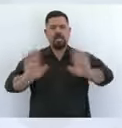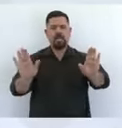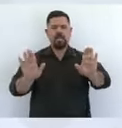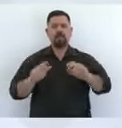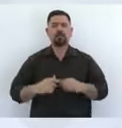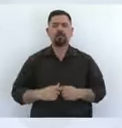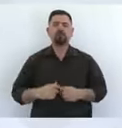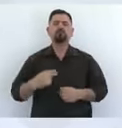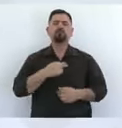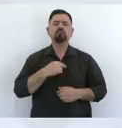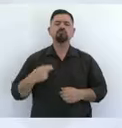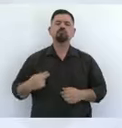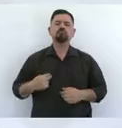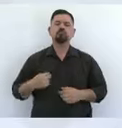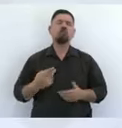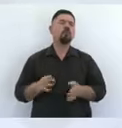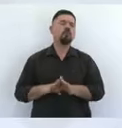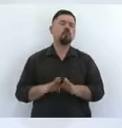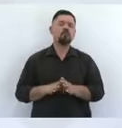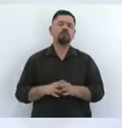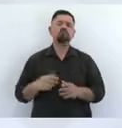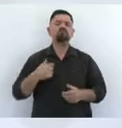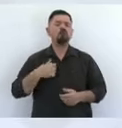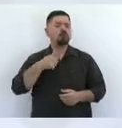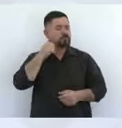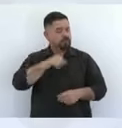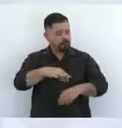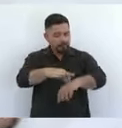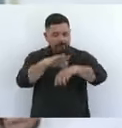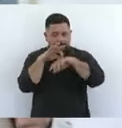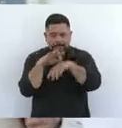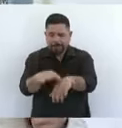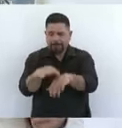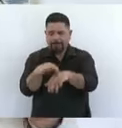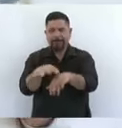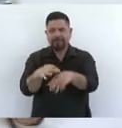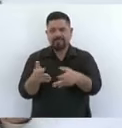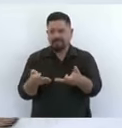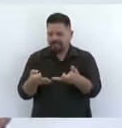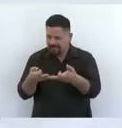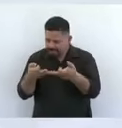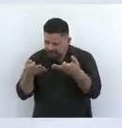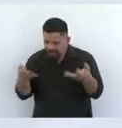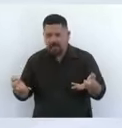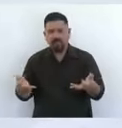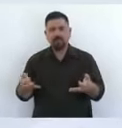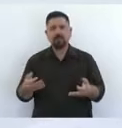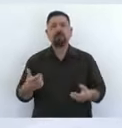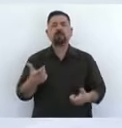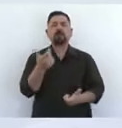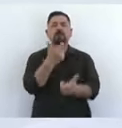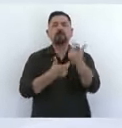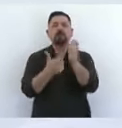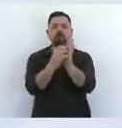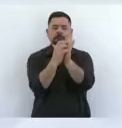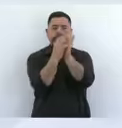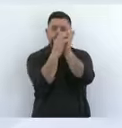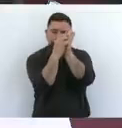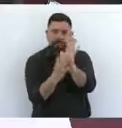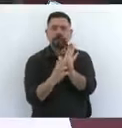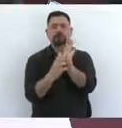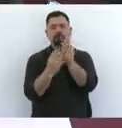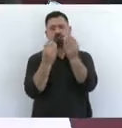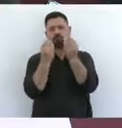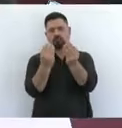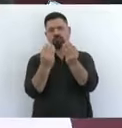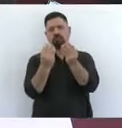Entonces, lo estamos haciendo todo a ras de tierra y ahorramos mucho. Antes